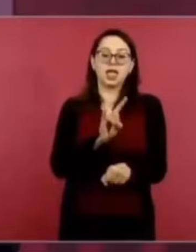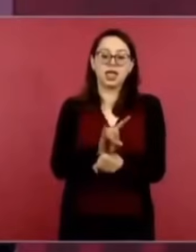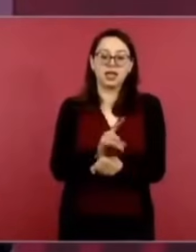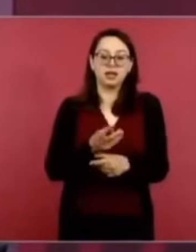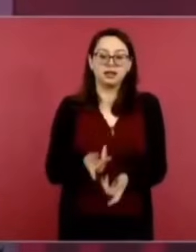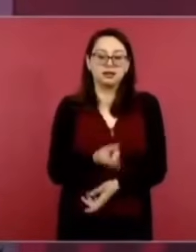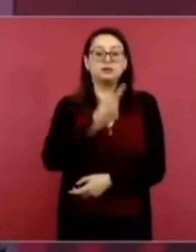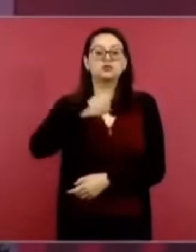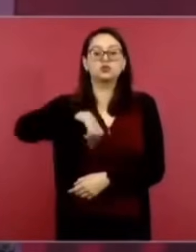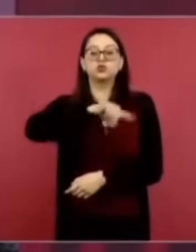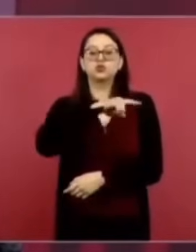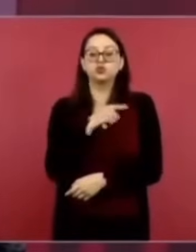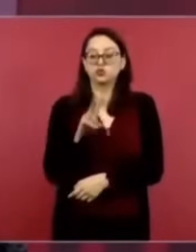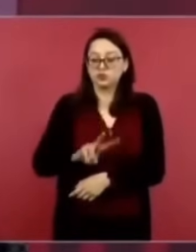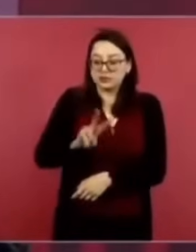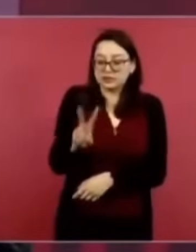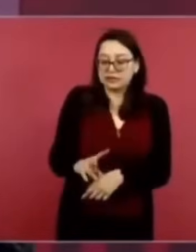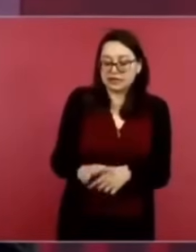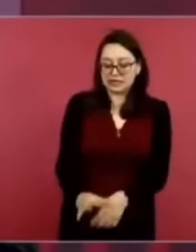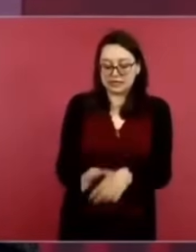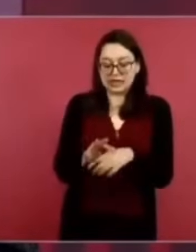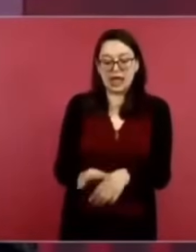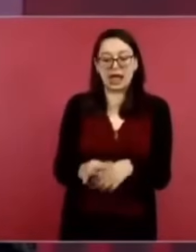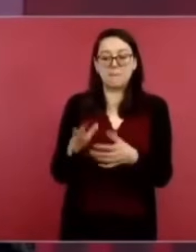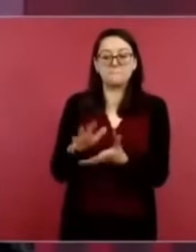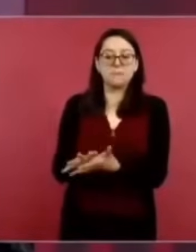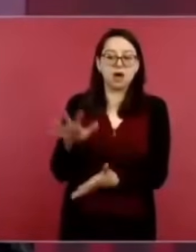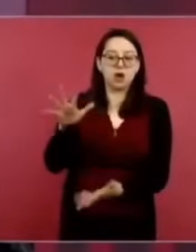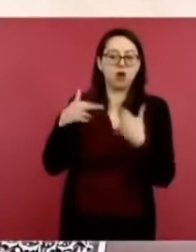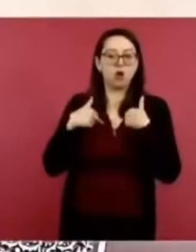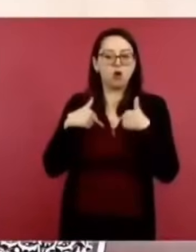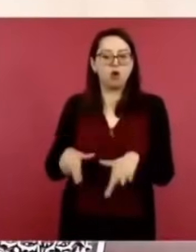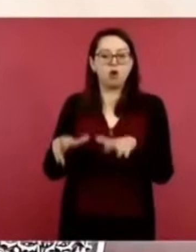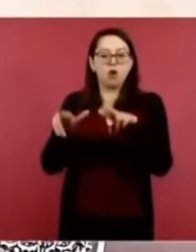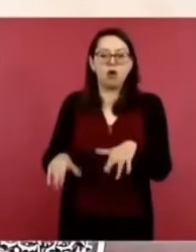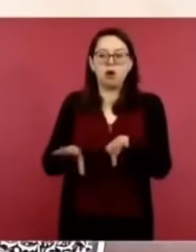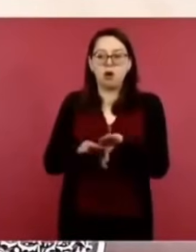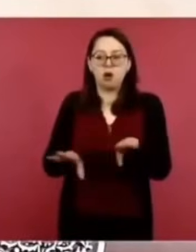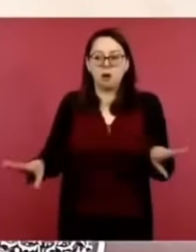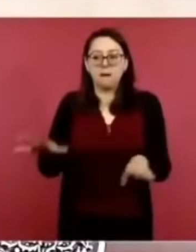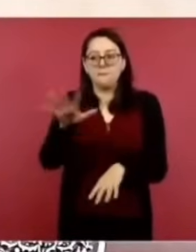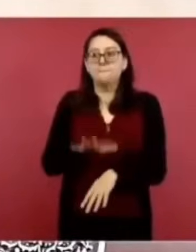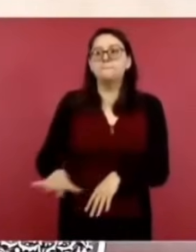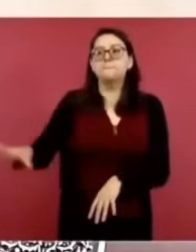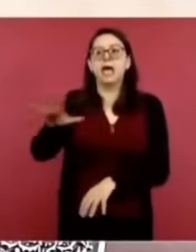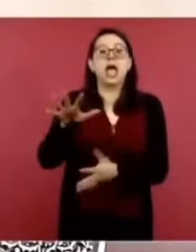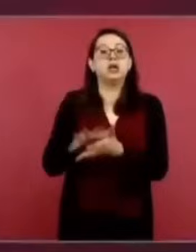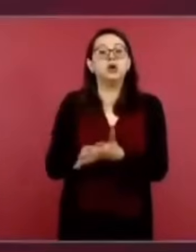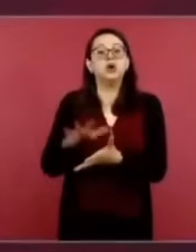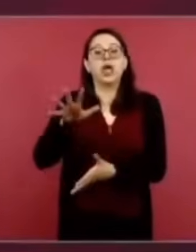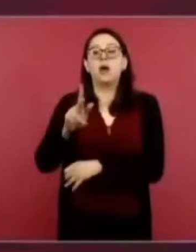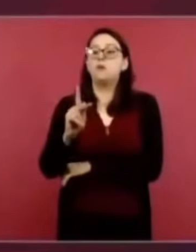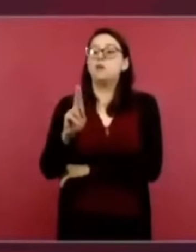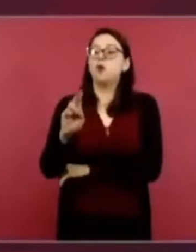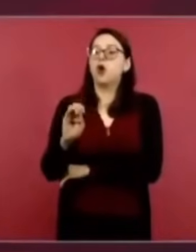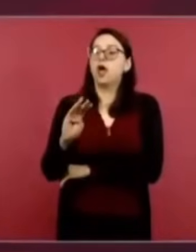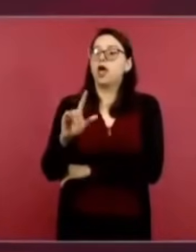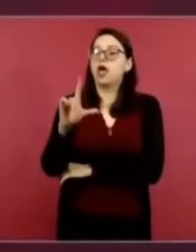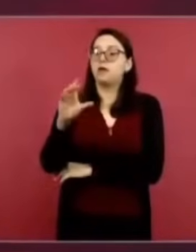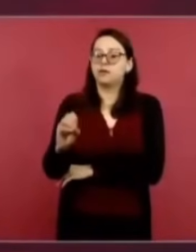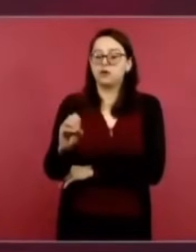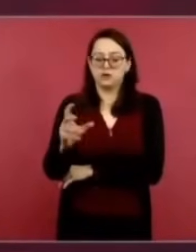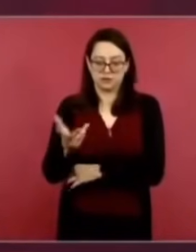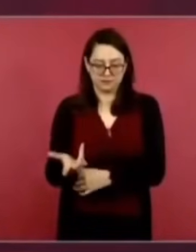Nosotros queremos que haya una auténtica democracia, un gobierno del pueblo, para el pueblo, que el gobierno represente